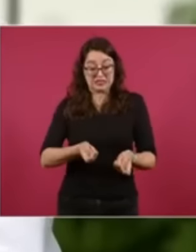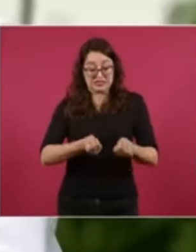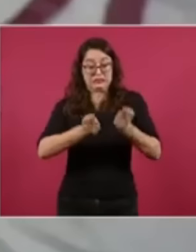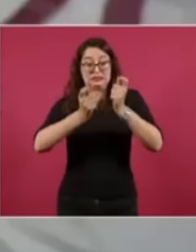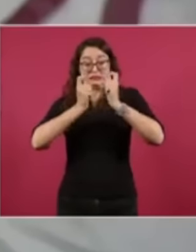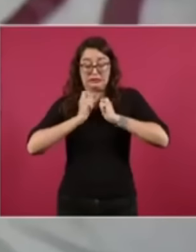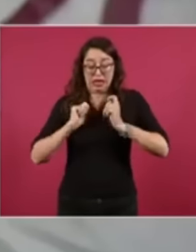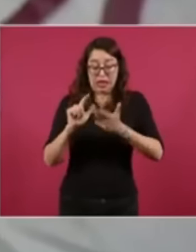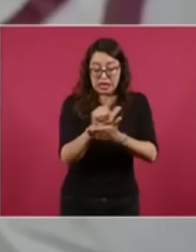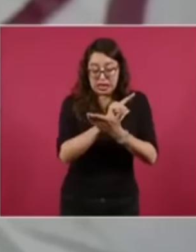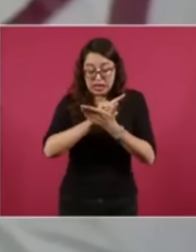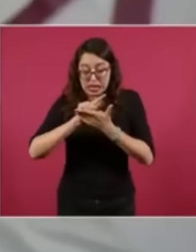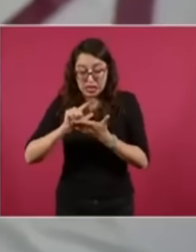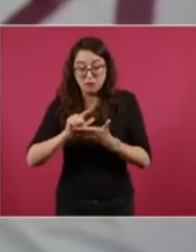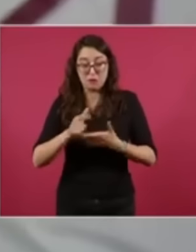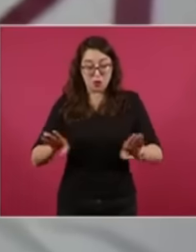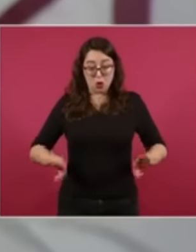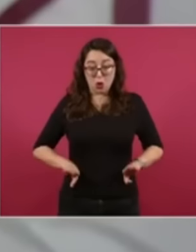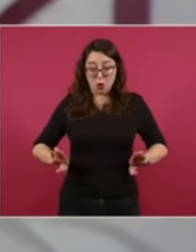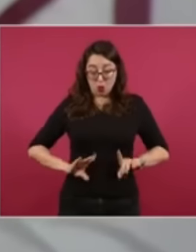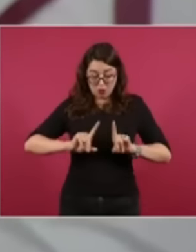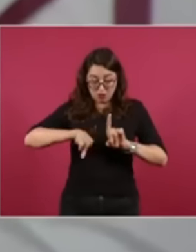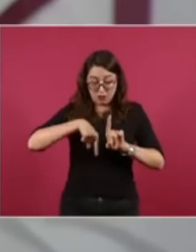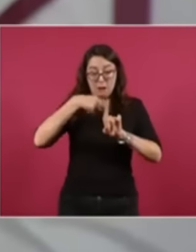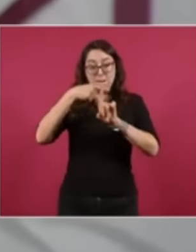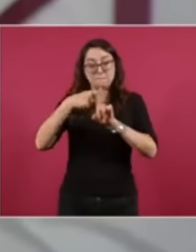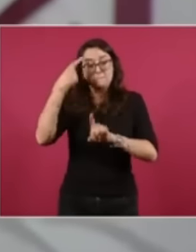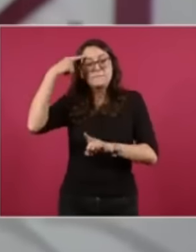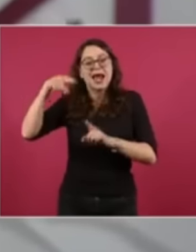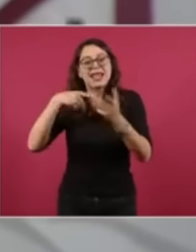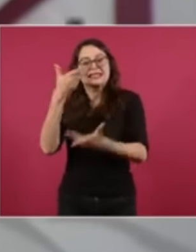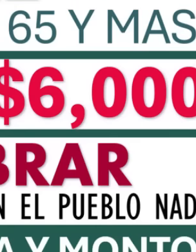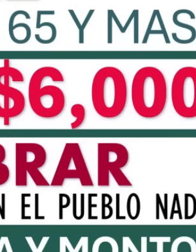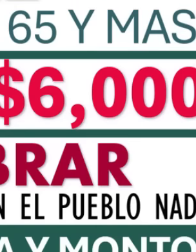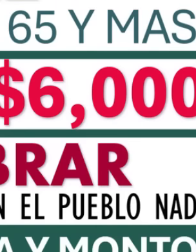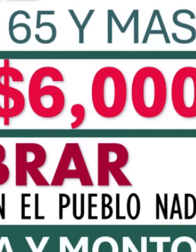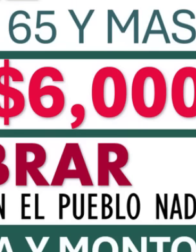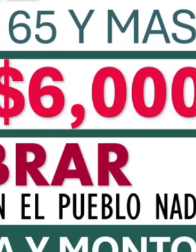virtuoso cuando se pone al servicio de los demás.